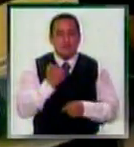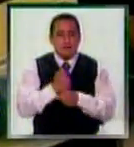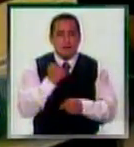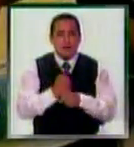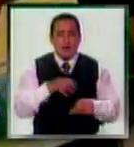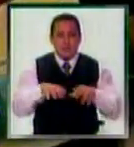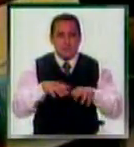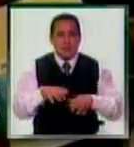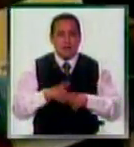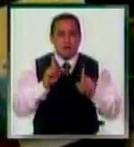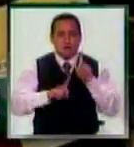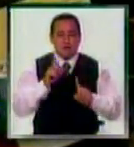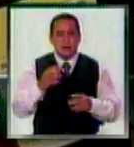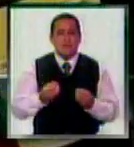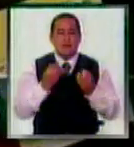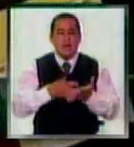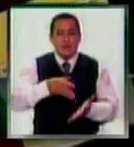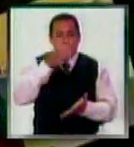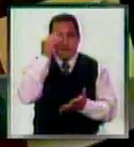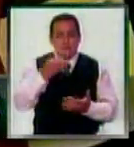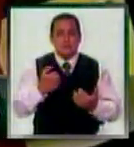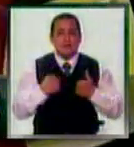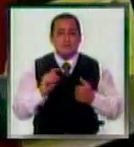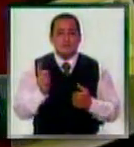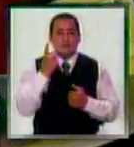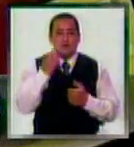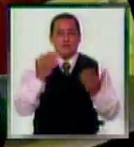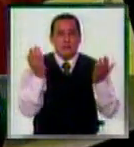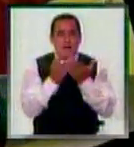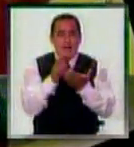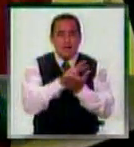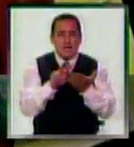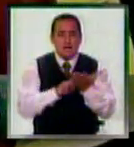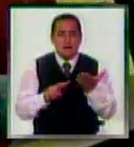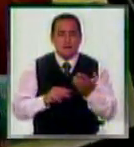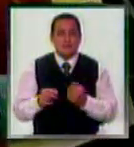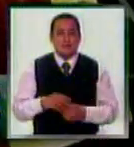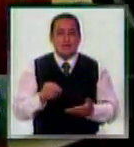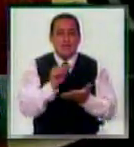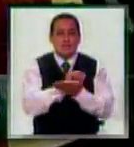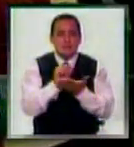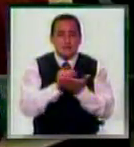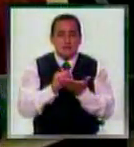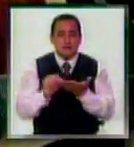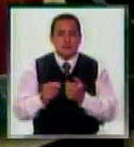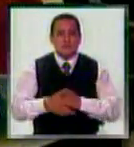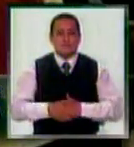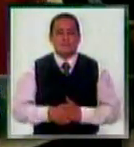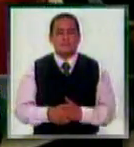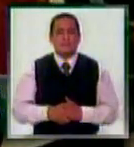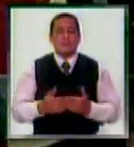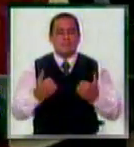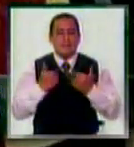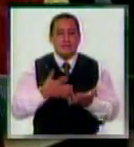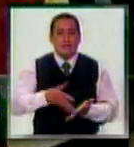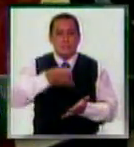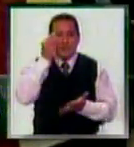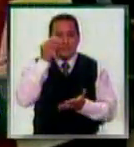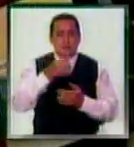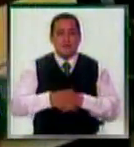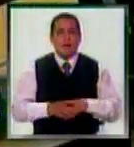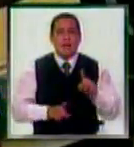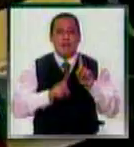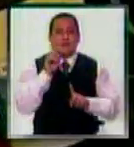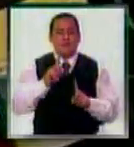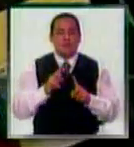algo. Para aprender a hacer algo, primero tienes que aprender a leer, a escribir. Tienes que aprender